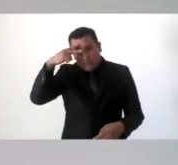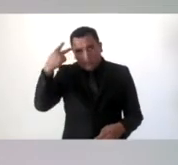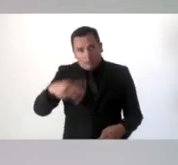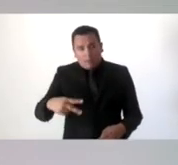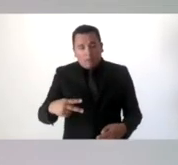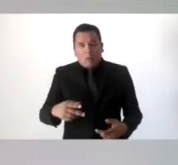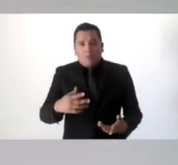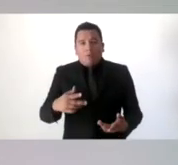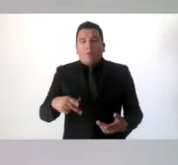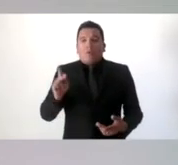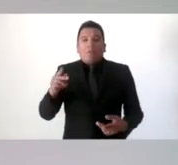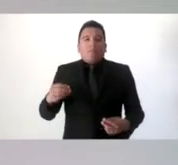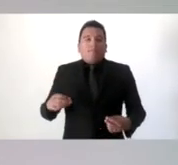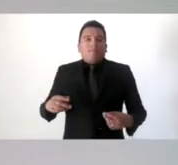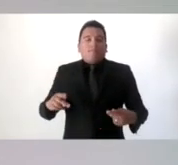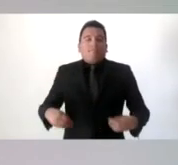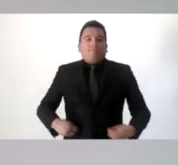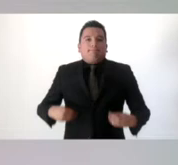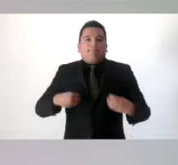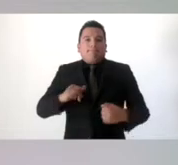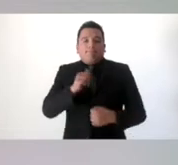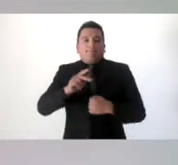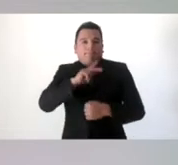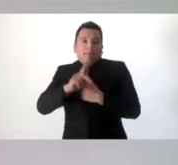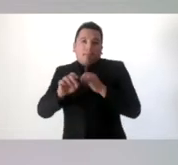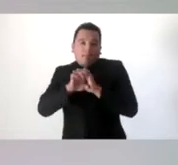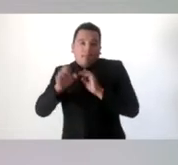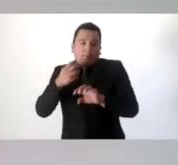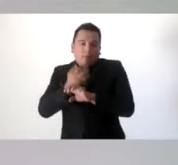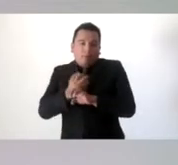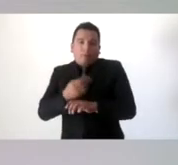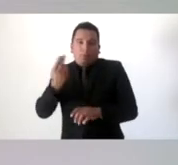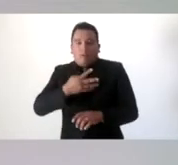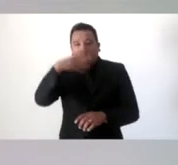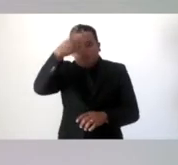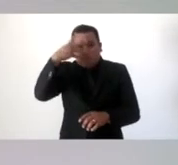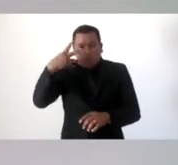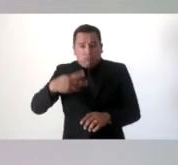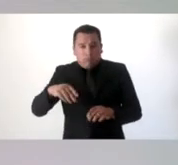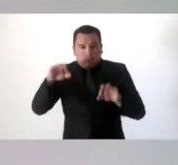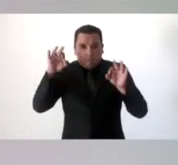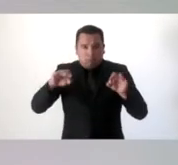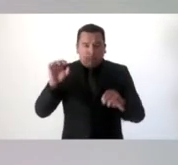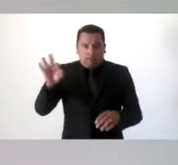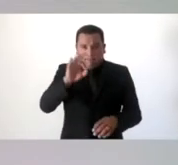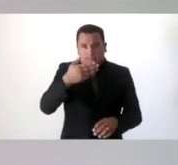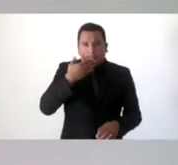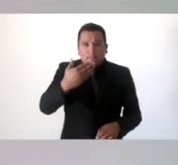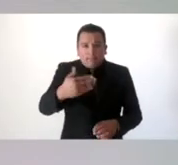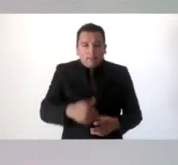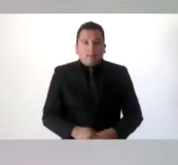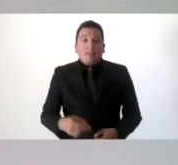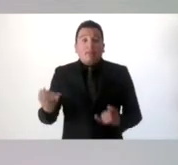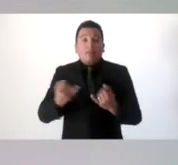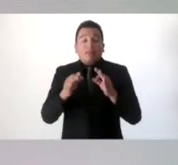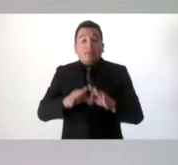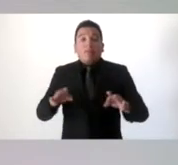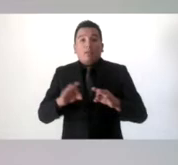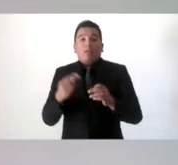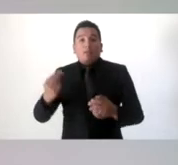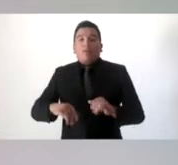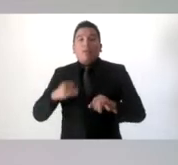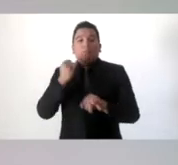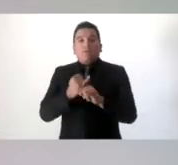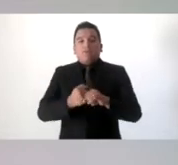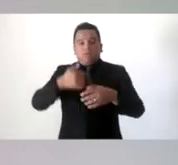lector, que tramitada en México o en Estados Unidos, vigente, etcétera, que se haya registrado para poder votar. Esto también es importante